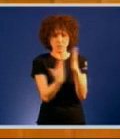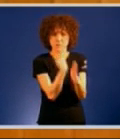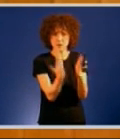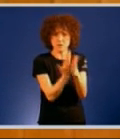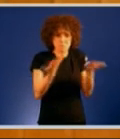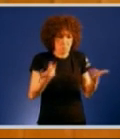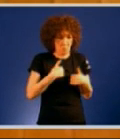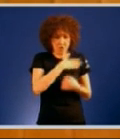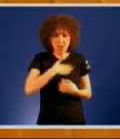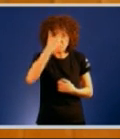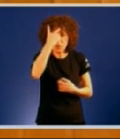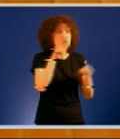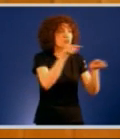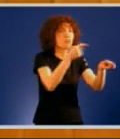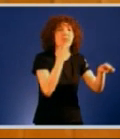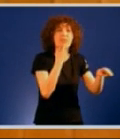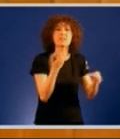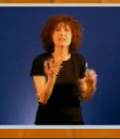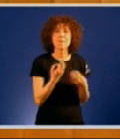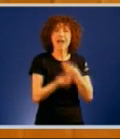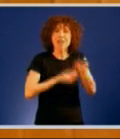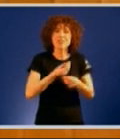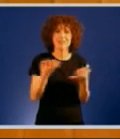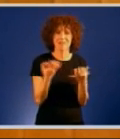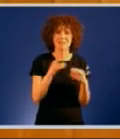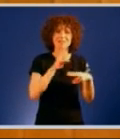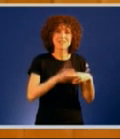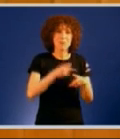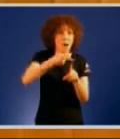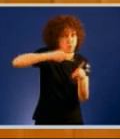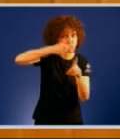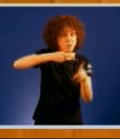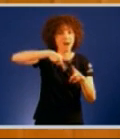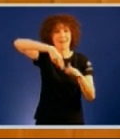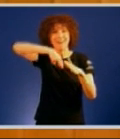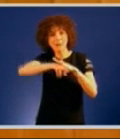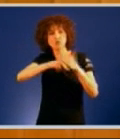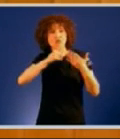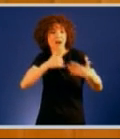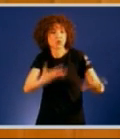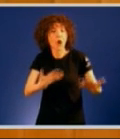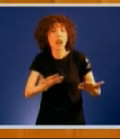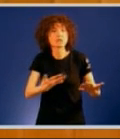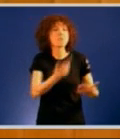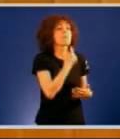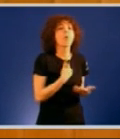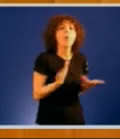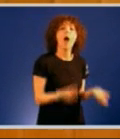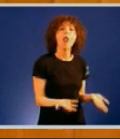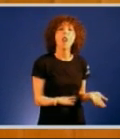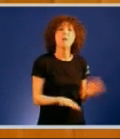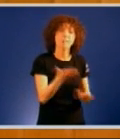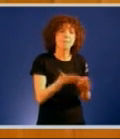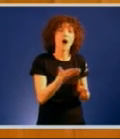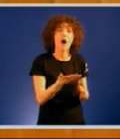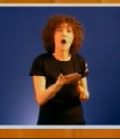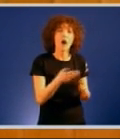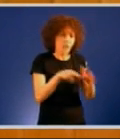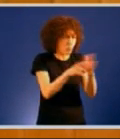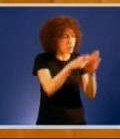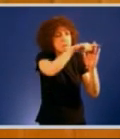me gustaría saber si usted di que o que hay que hacer es utilizar los recursos actuales o disponibles, cuáles van a ser esos